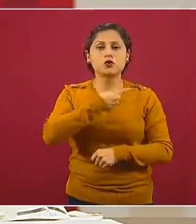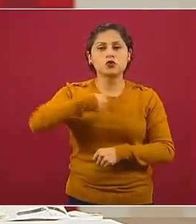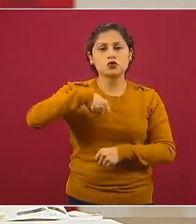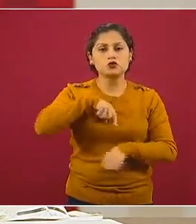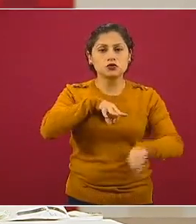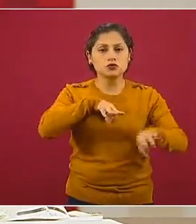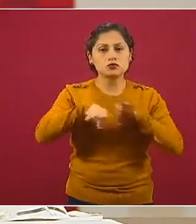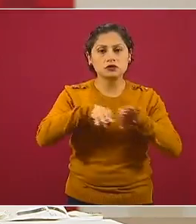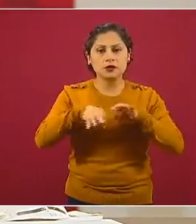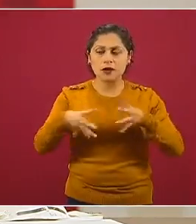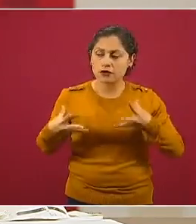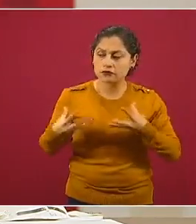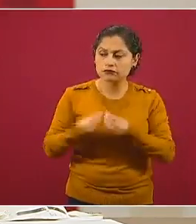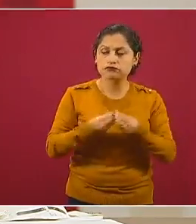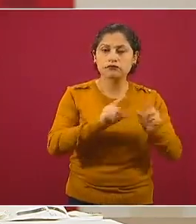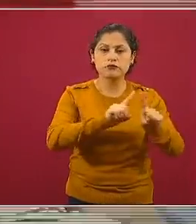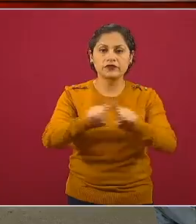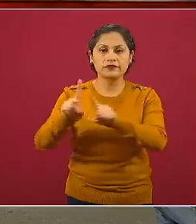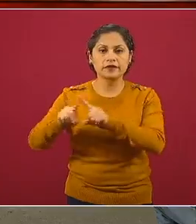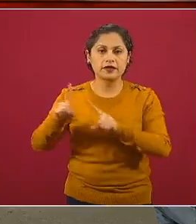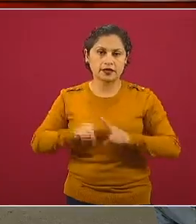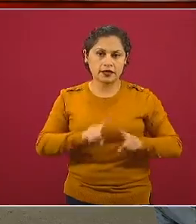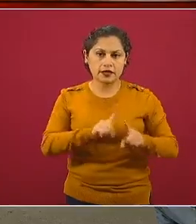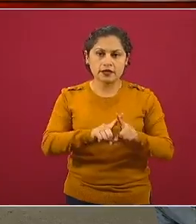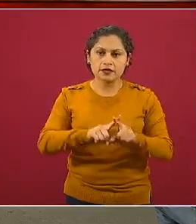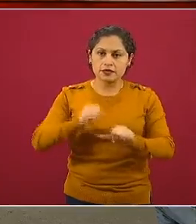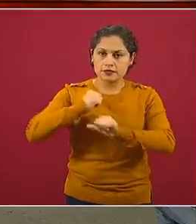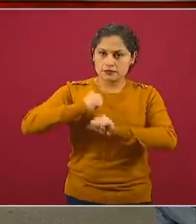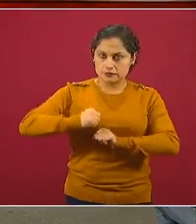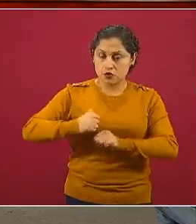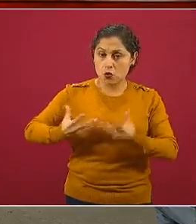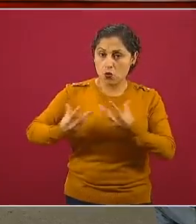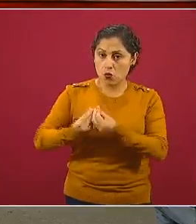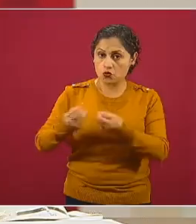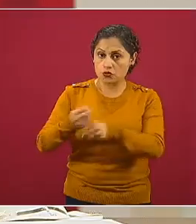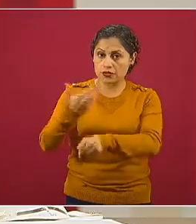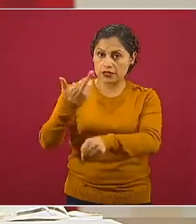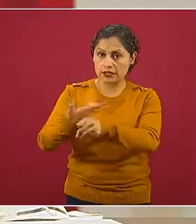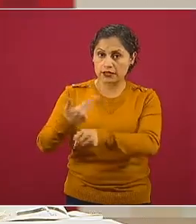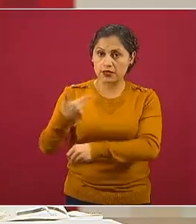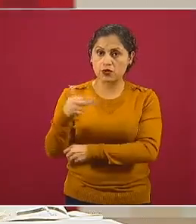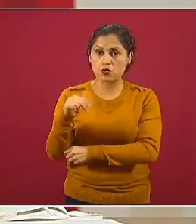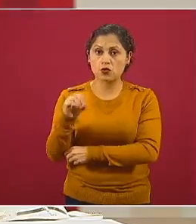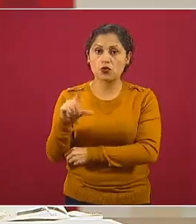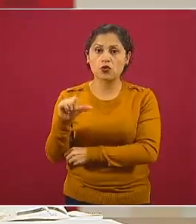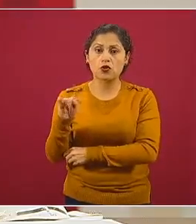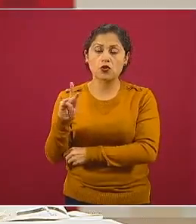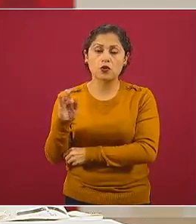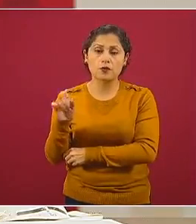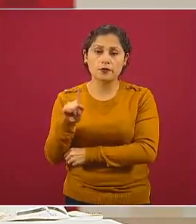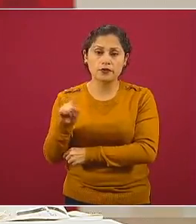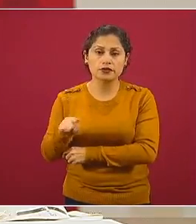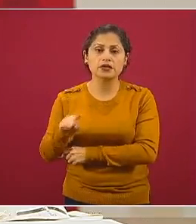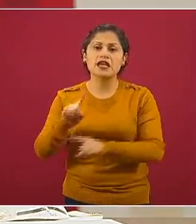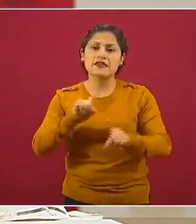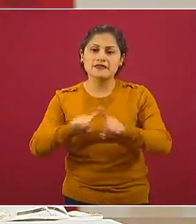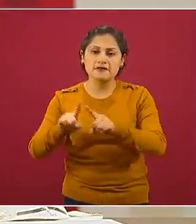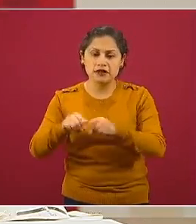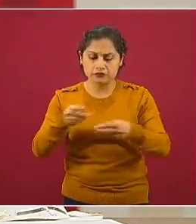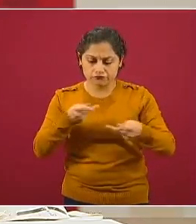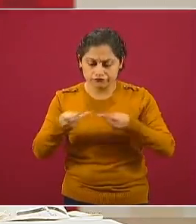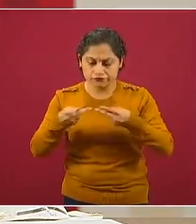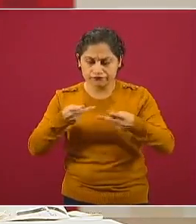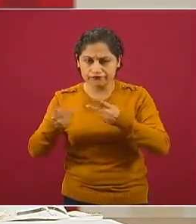sector y con el subsecretario Hugo López en diversos protocolos sanitarios, así como la estrategia